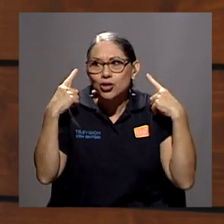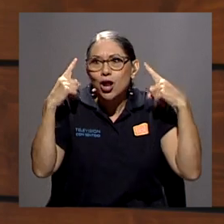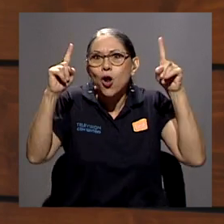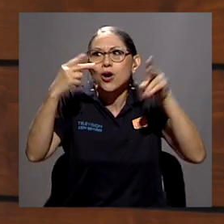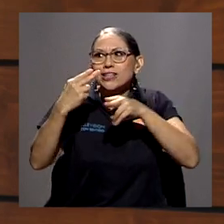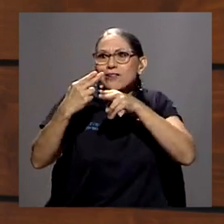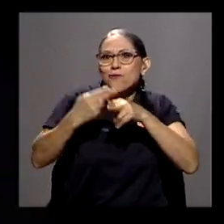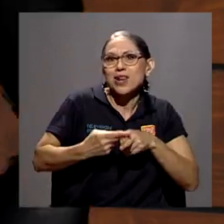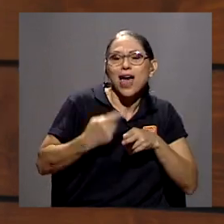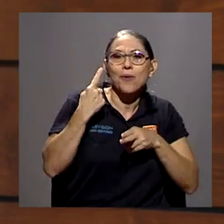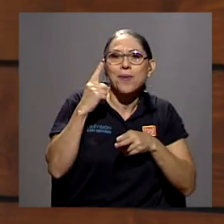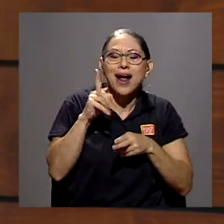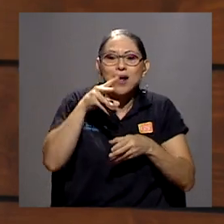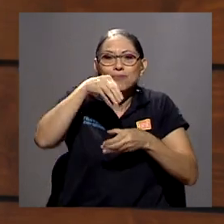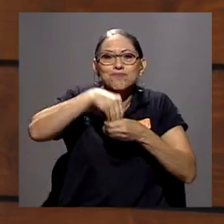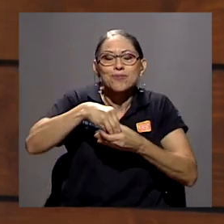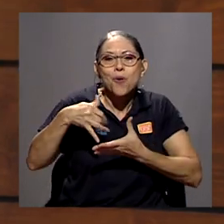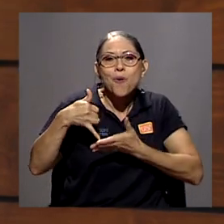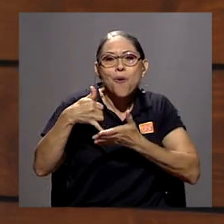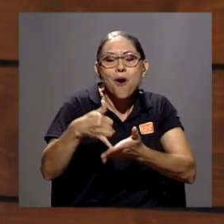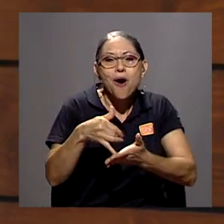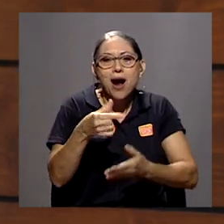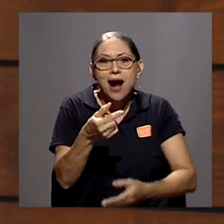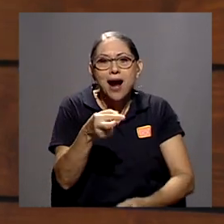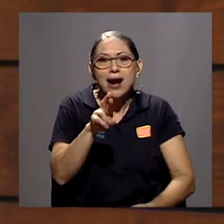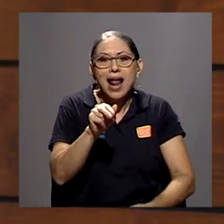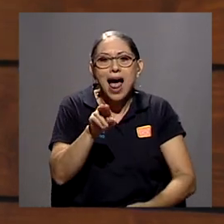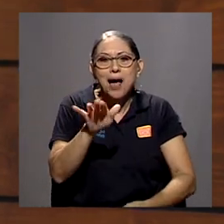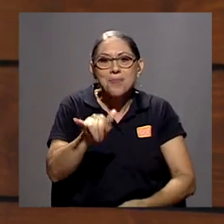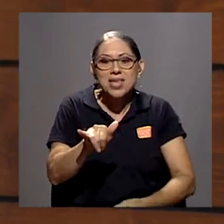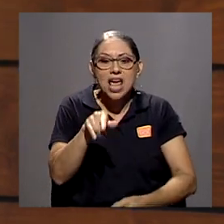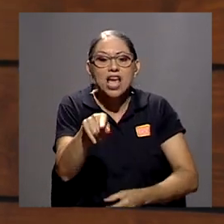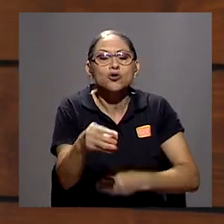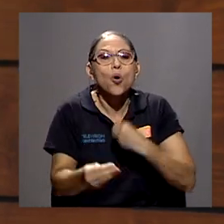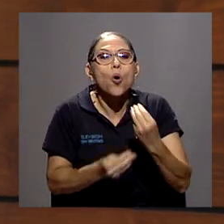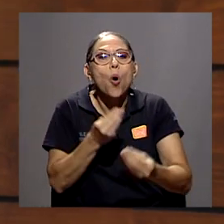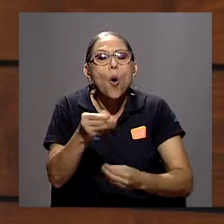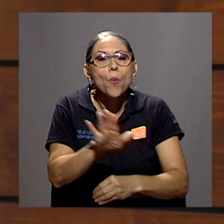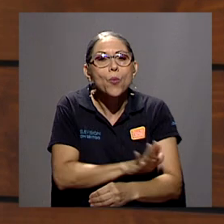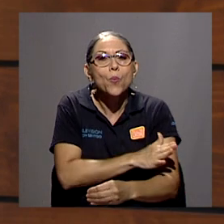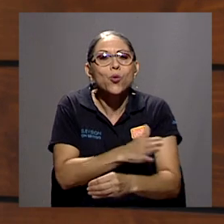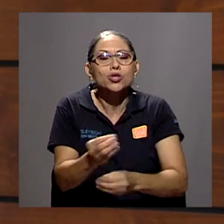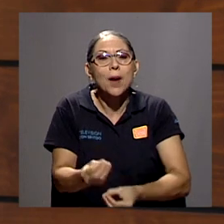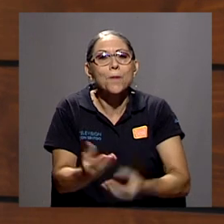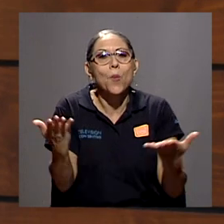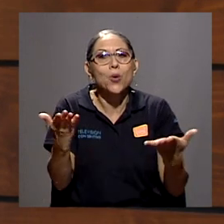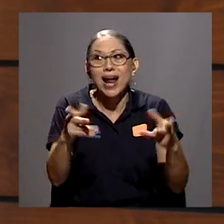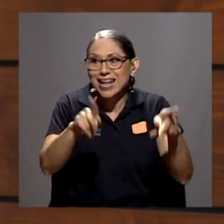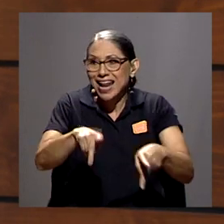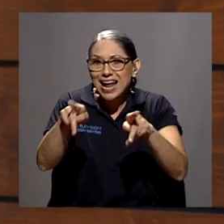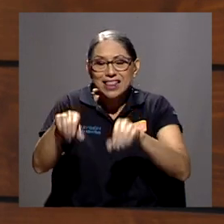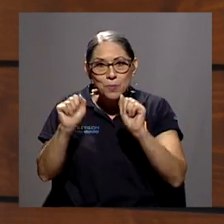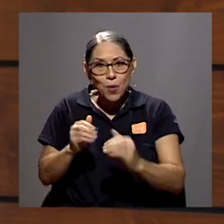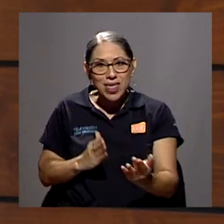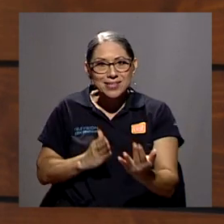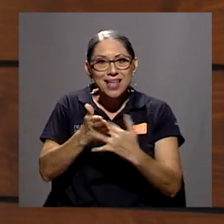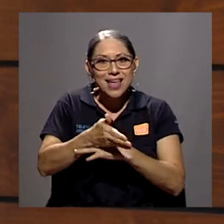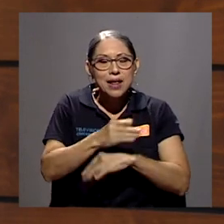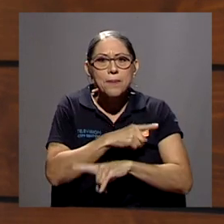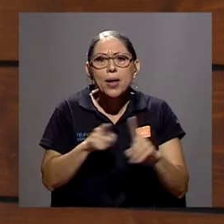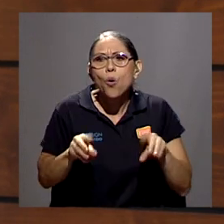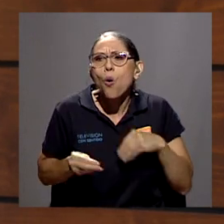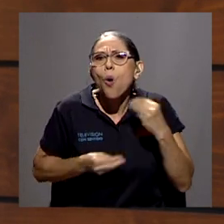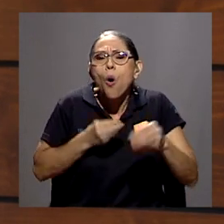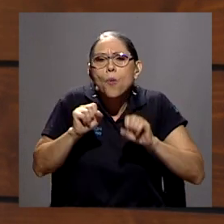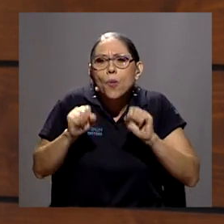cómo se transforma eso en una música popular de acceso a la gente pero también sobre todo cómo podemos debatir en